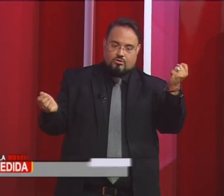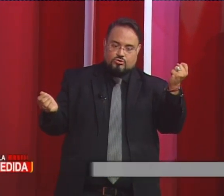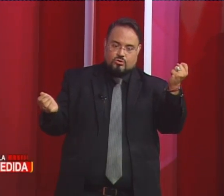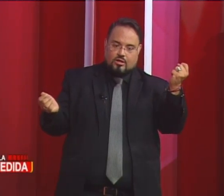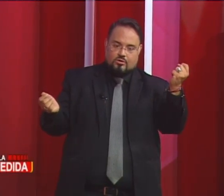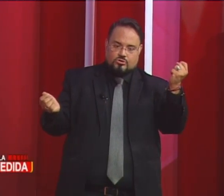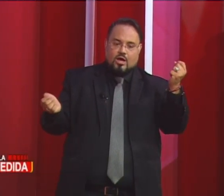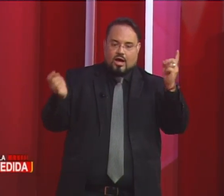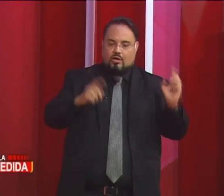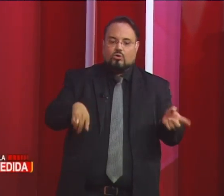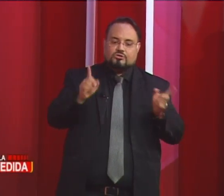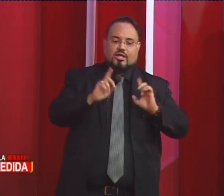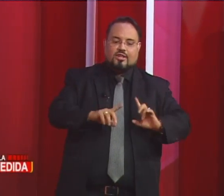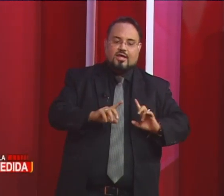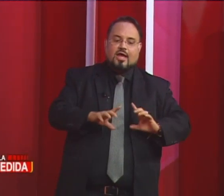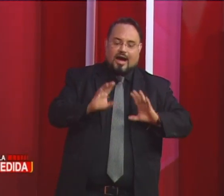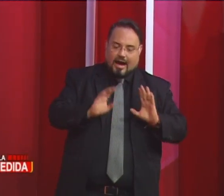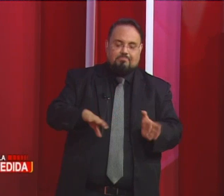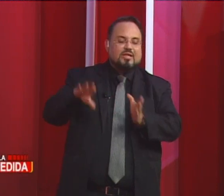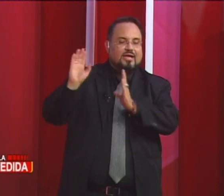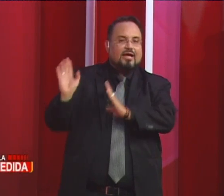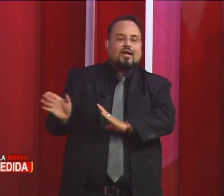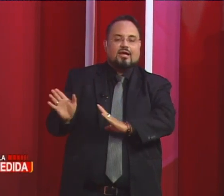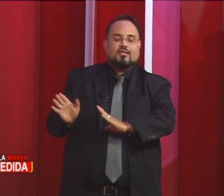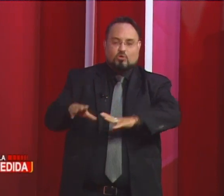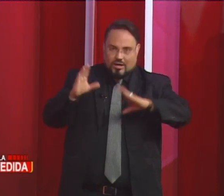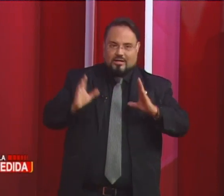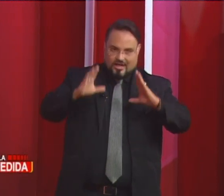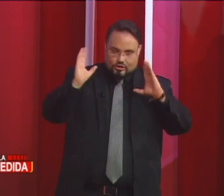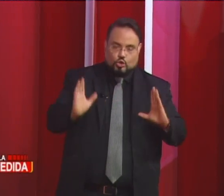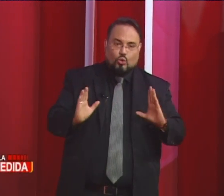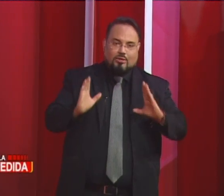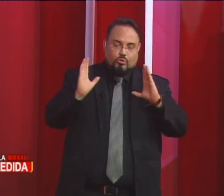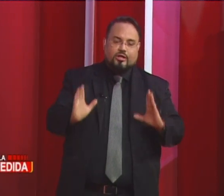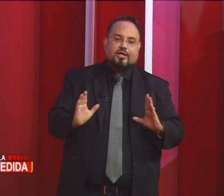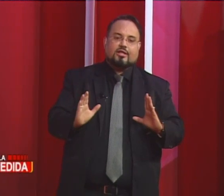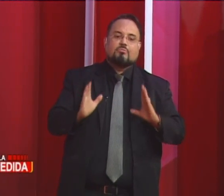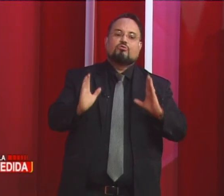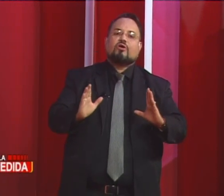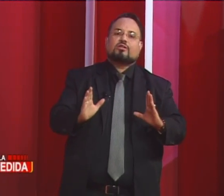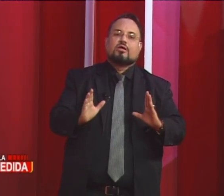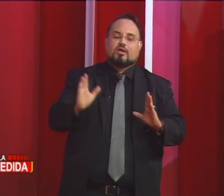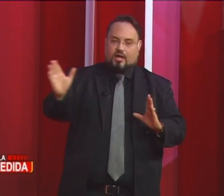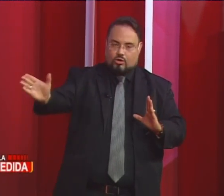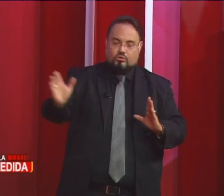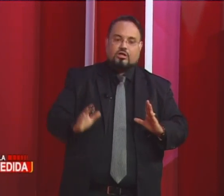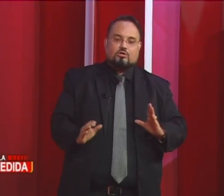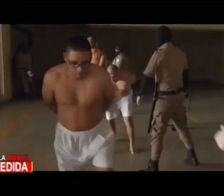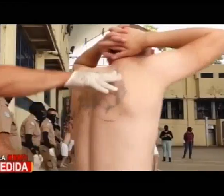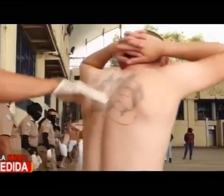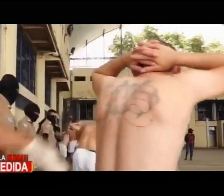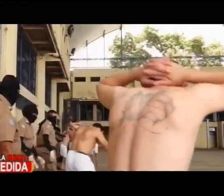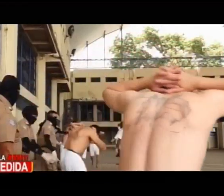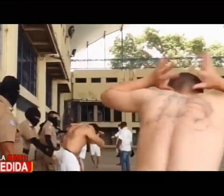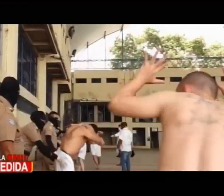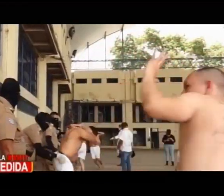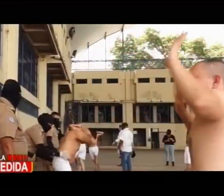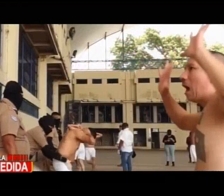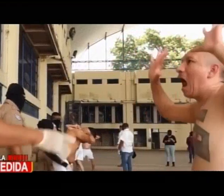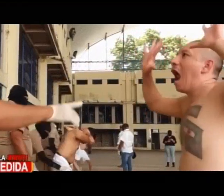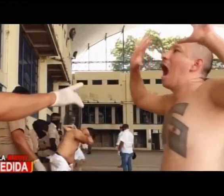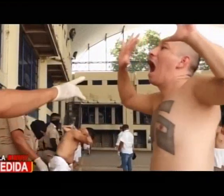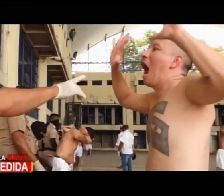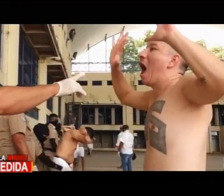seguridad a los ciudadanos a costa de aplicar la ley de una manera dura muy rígida y muy fuerte en contra de los pandilleros que tienen